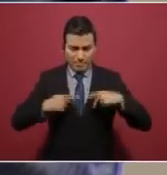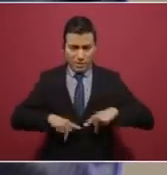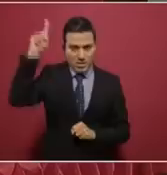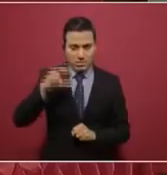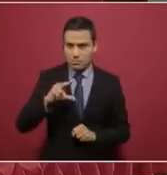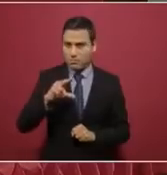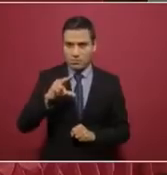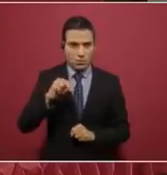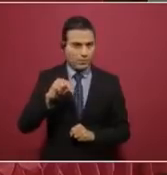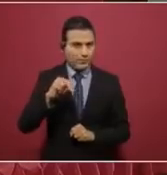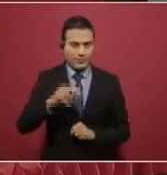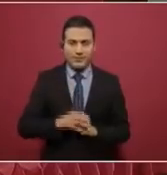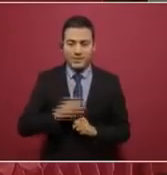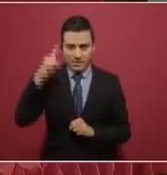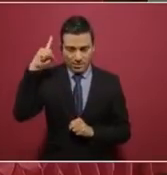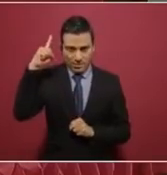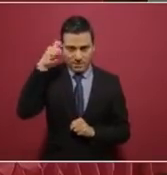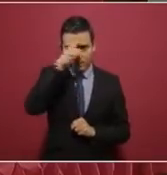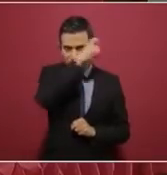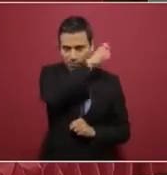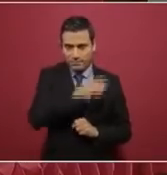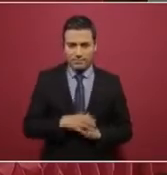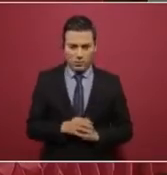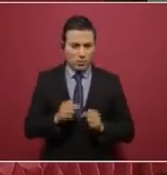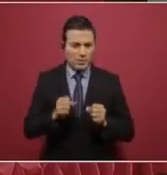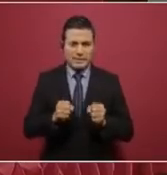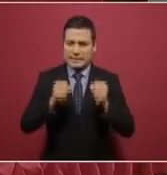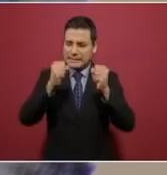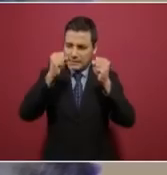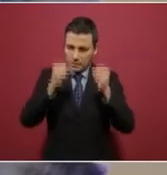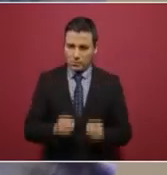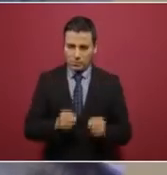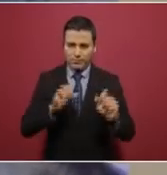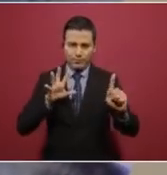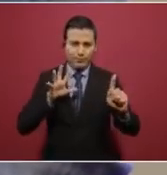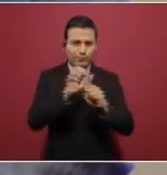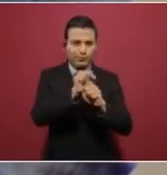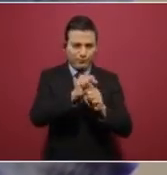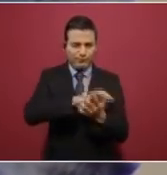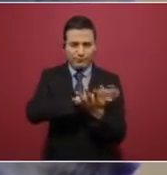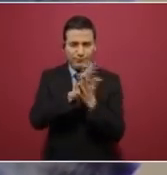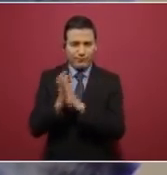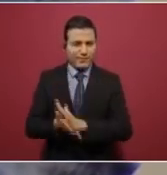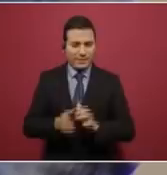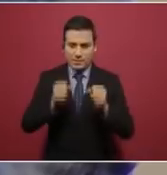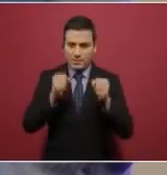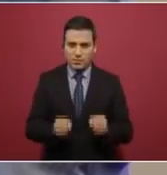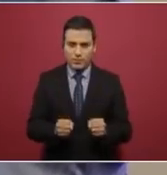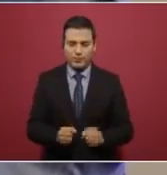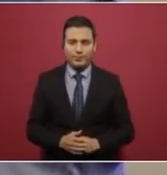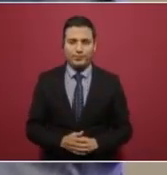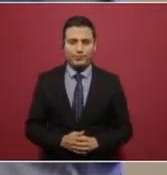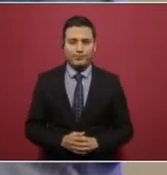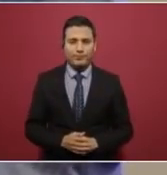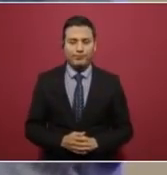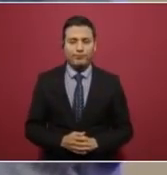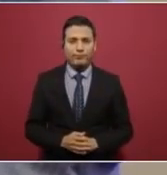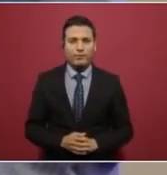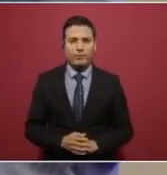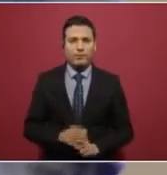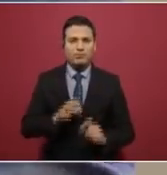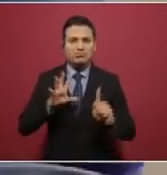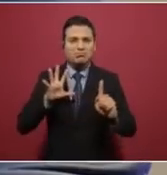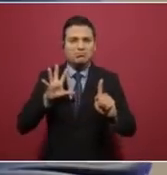humanos. Ante representantes de organismos internacionales, López Obrador sostuvo que con su administración